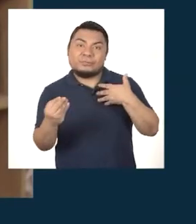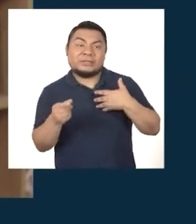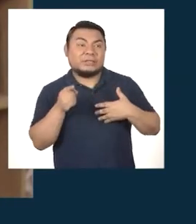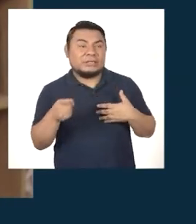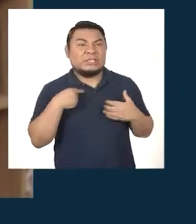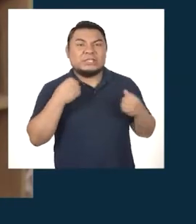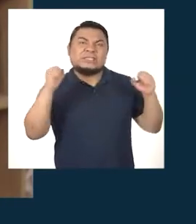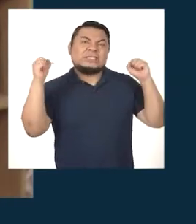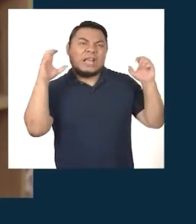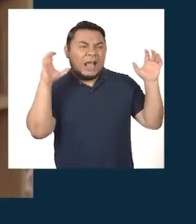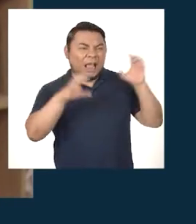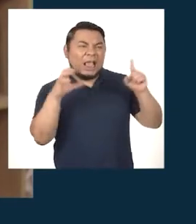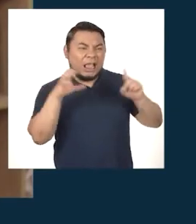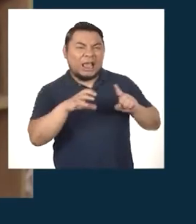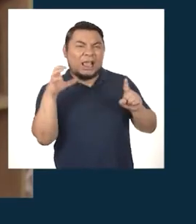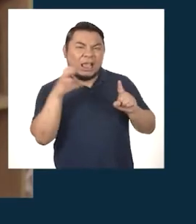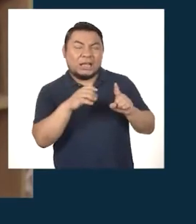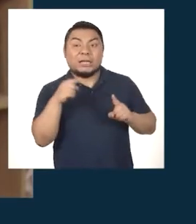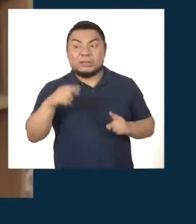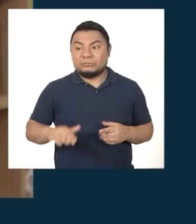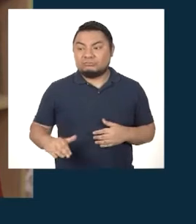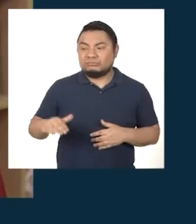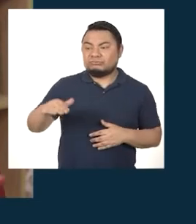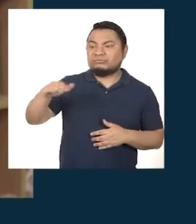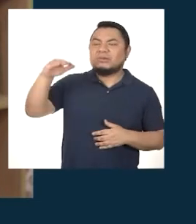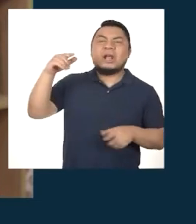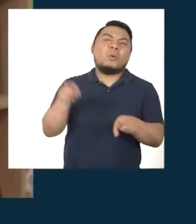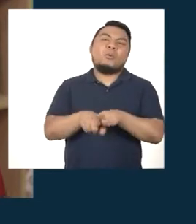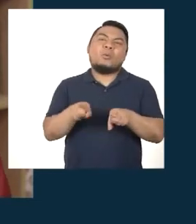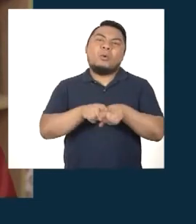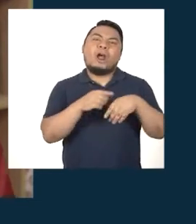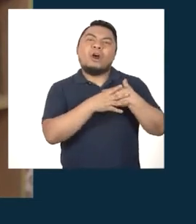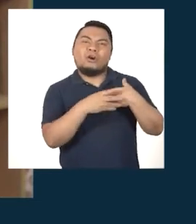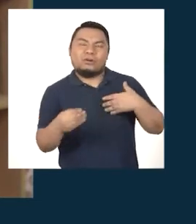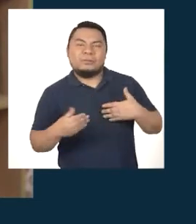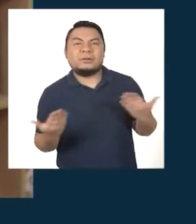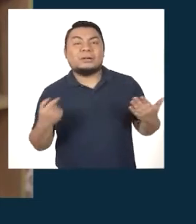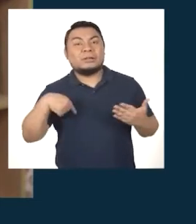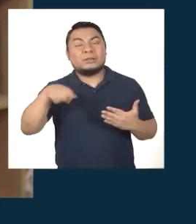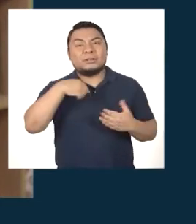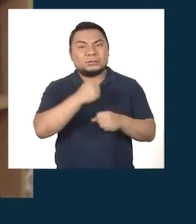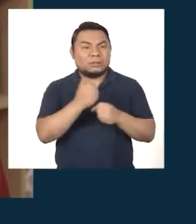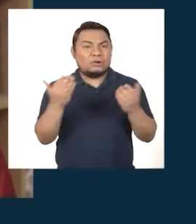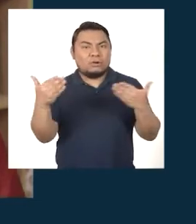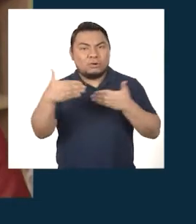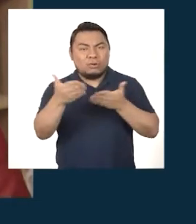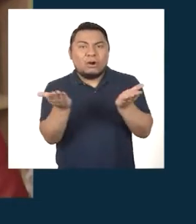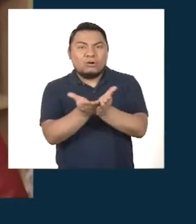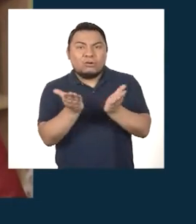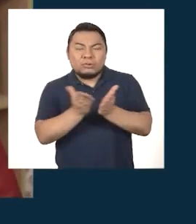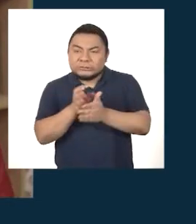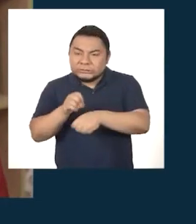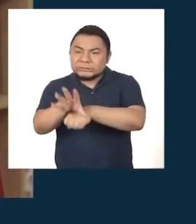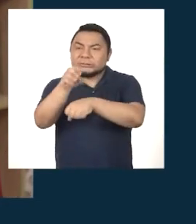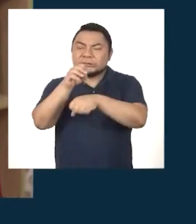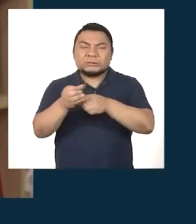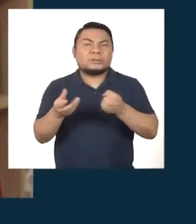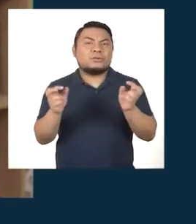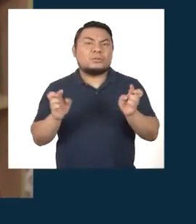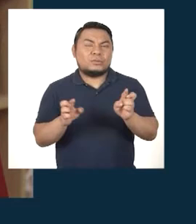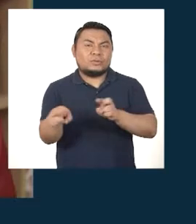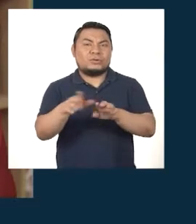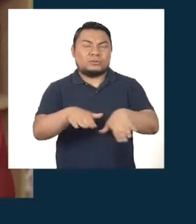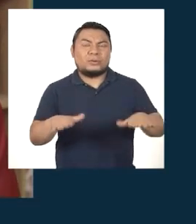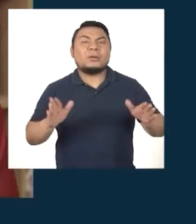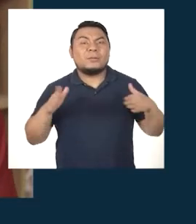impaciencia que tienen en casa. Es importante que en el aula nosotros trabajemos para revertir eso y brindarles mayores oportunidades a los